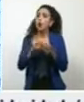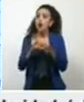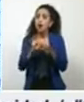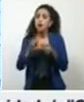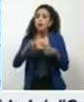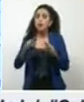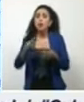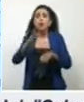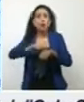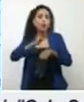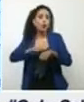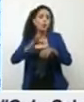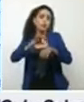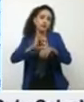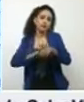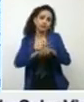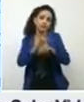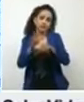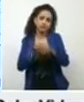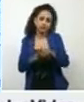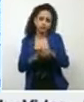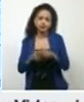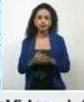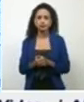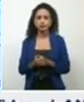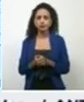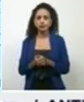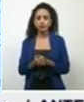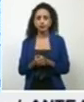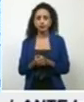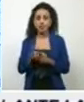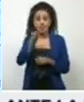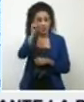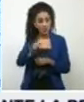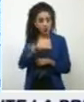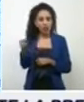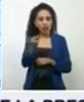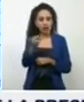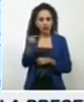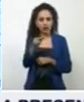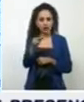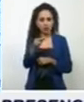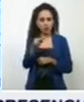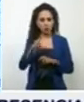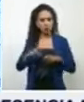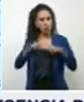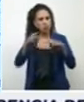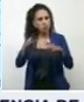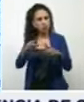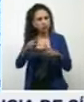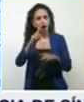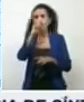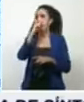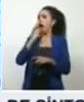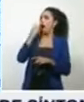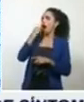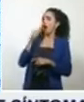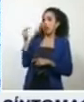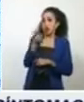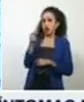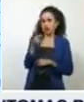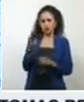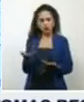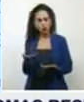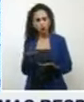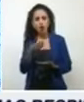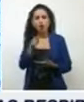contagio con el coronavirus SARS-CoV-2 que han dado negativo en una nueva prueba de PCR. ¿Esos casos no se